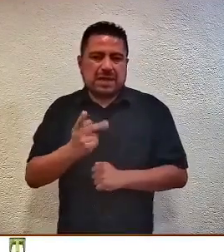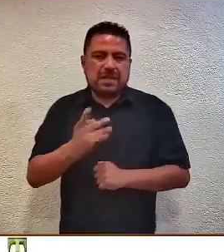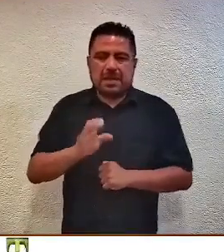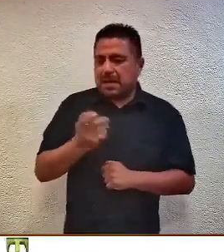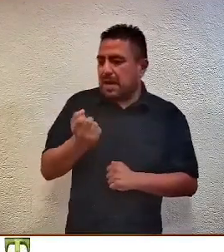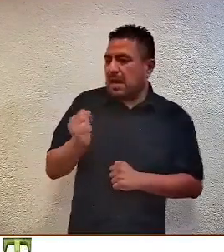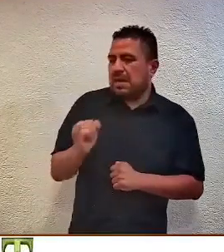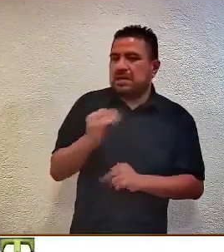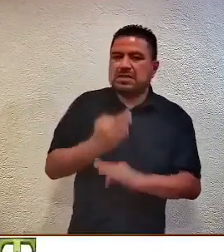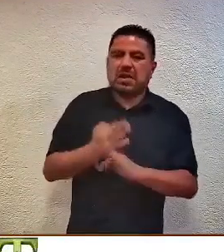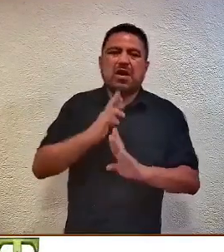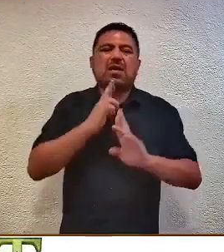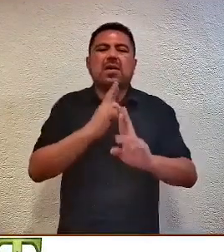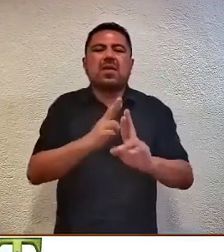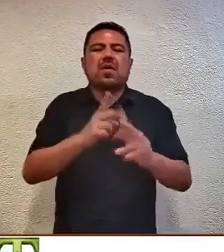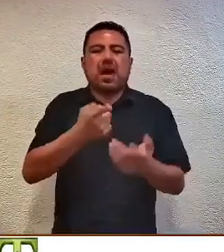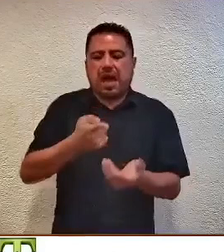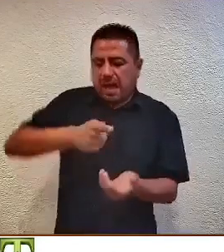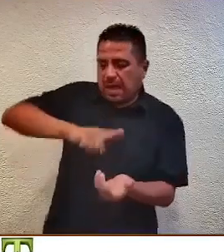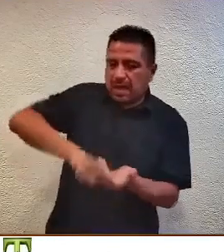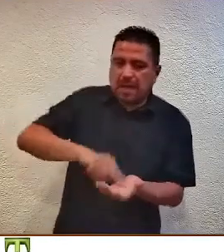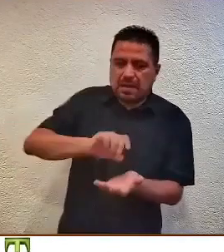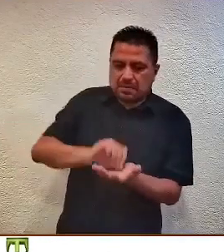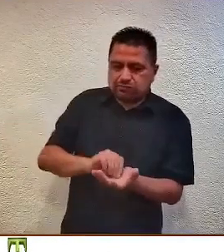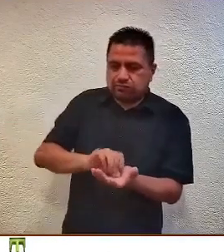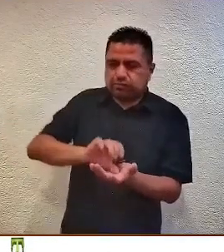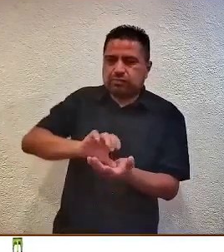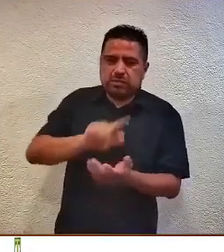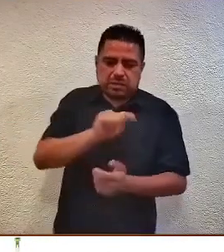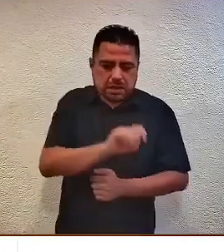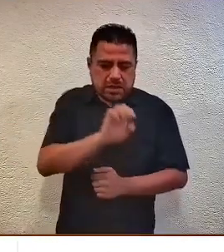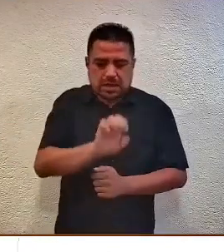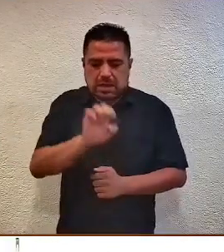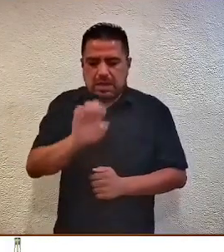con la resolución emitida dentro del expediente